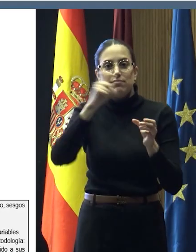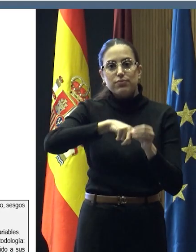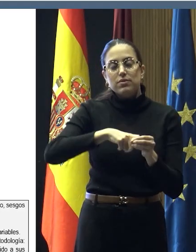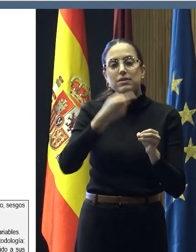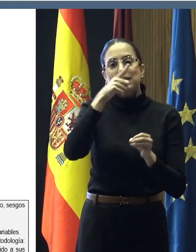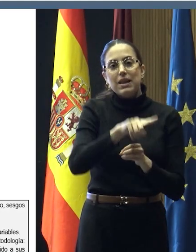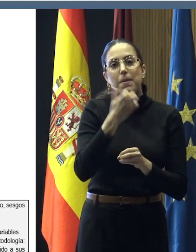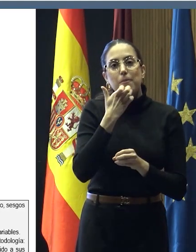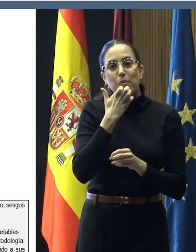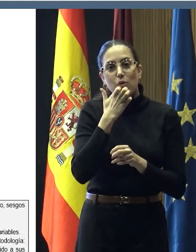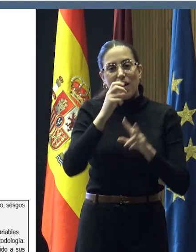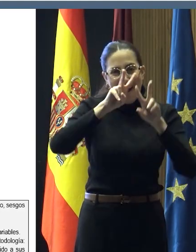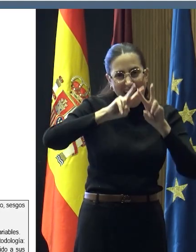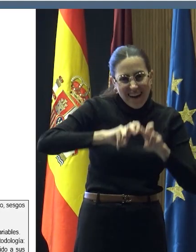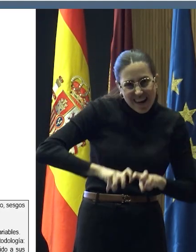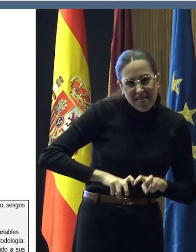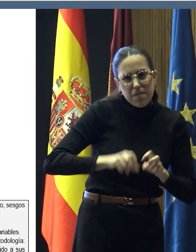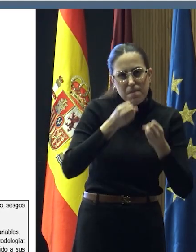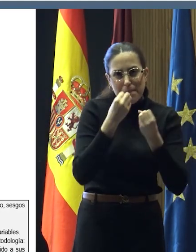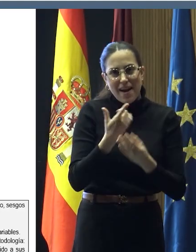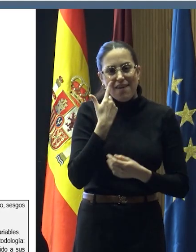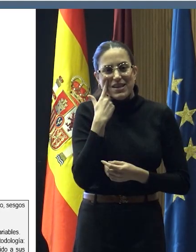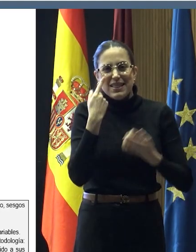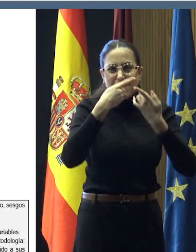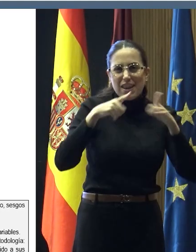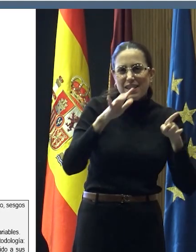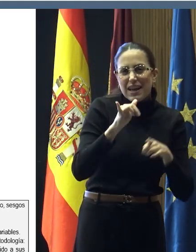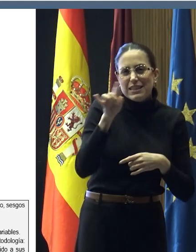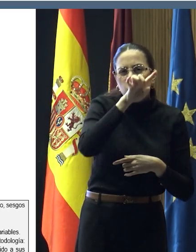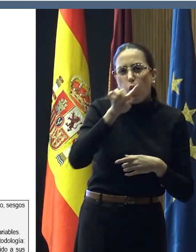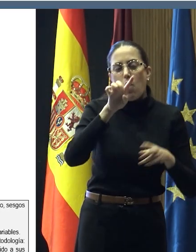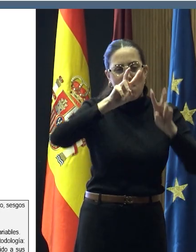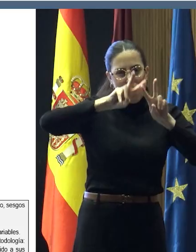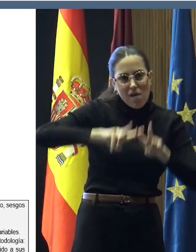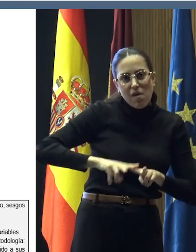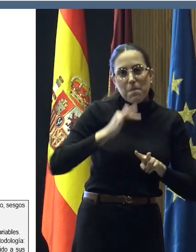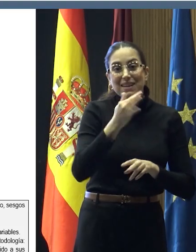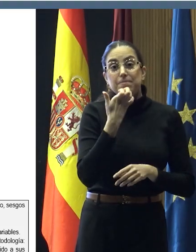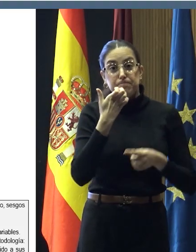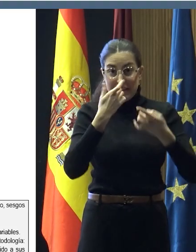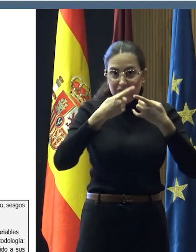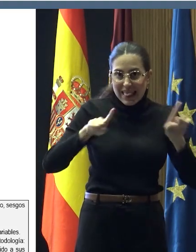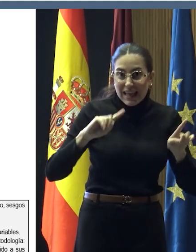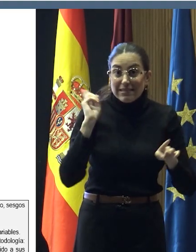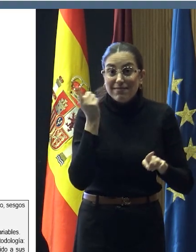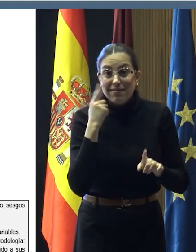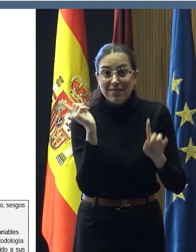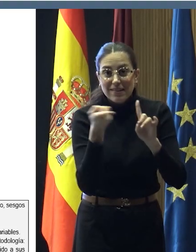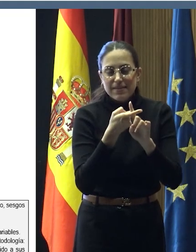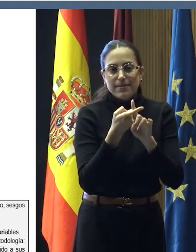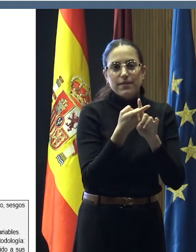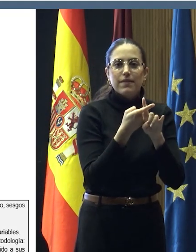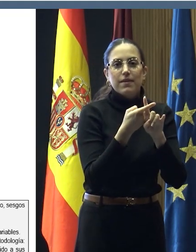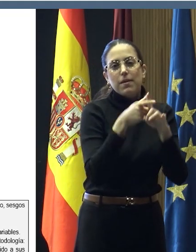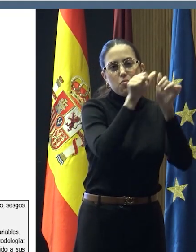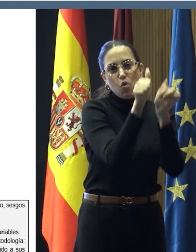también analizar si existen diferencias y presentar las dos diferencias, los dos